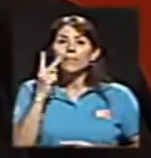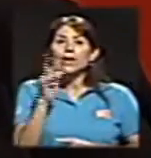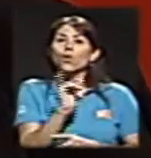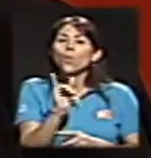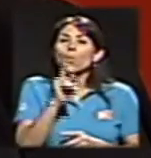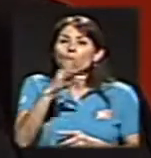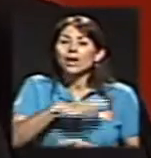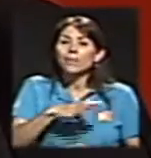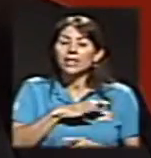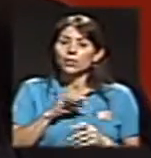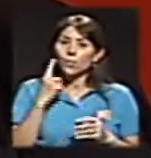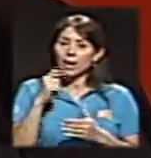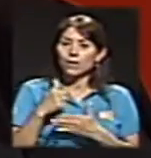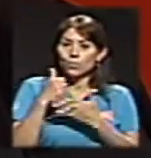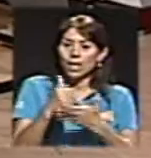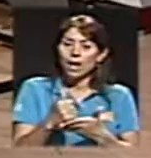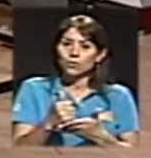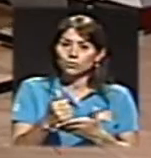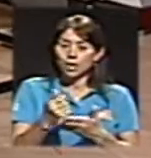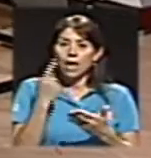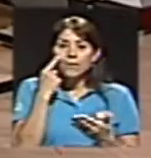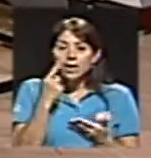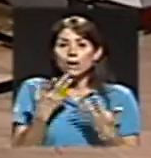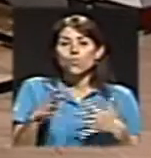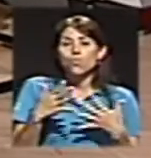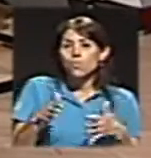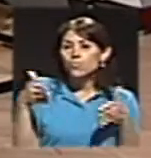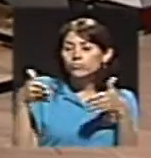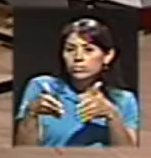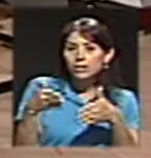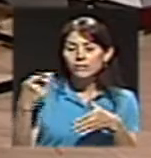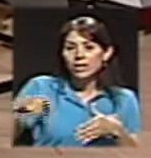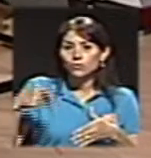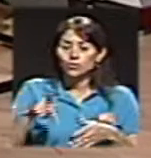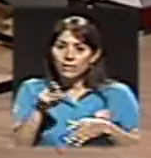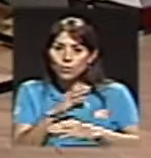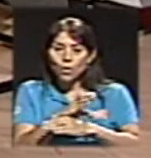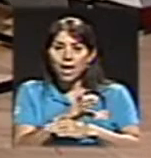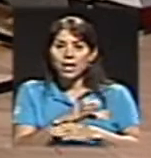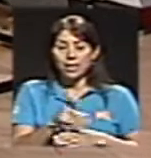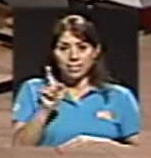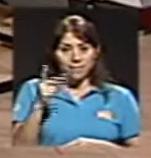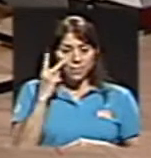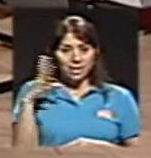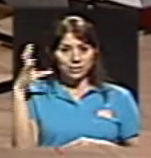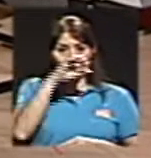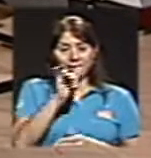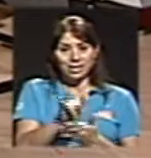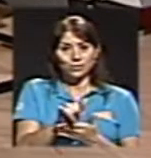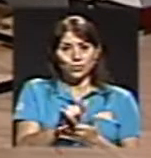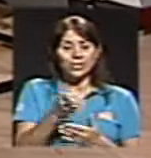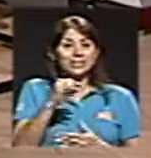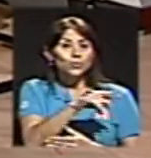generar valor en la gestión de riesgos, ¿no? Tienen que entender, digamos, que una gran parte de su negocio es la gestión de riesgos y que en la medida en que los gestionen